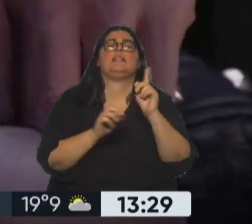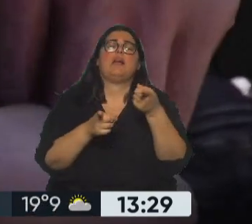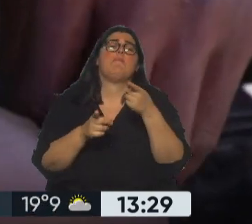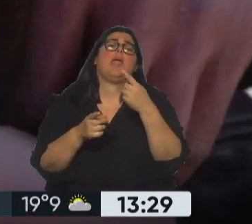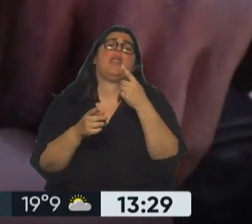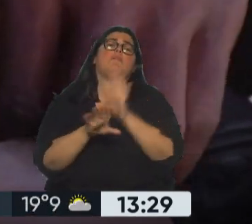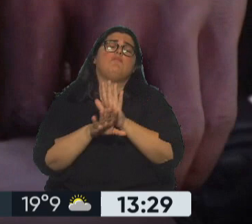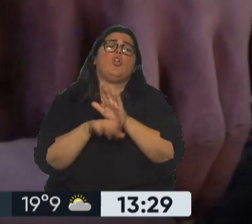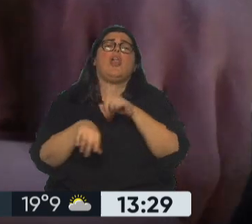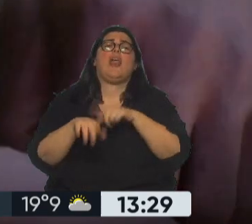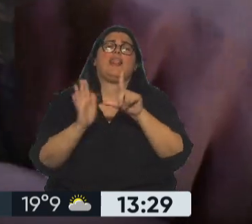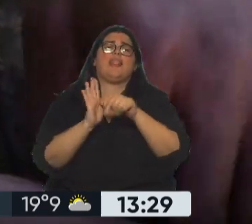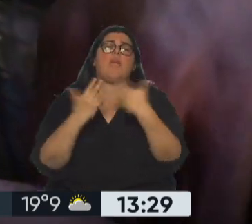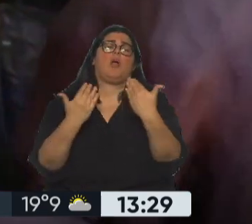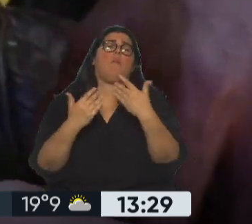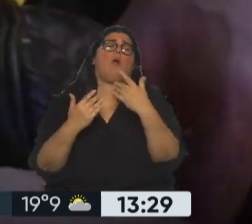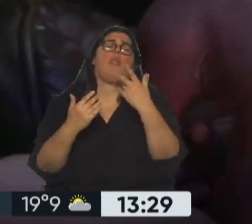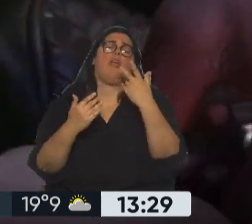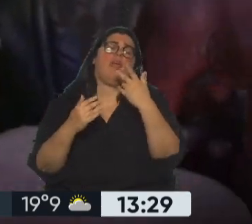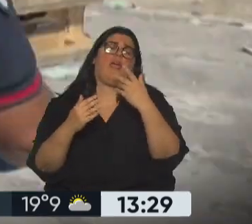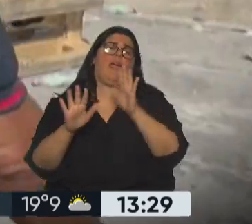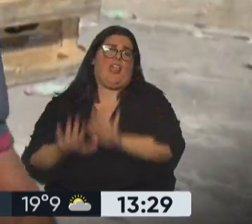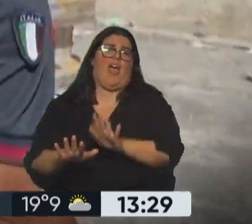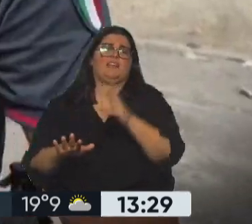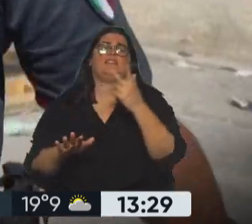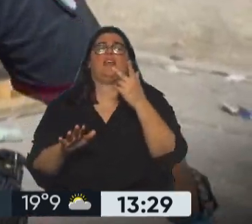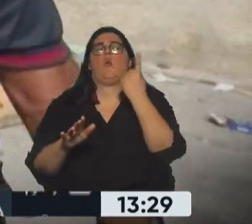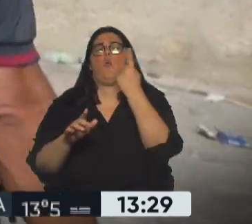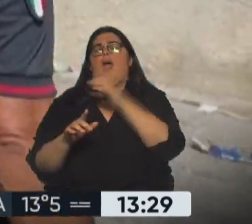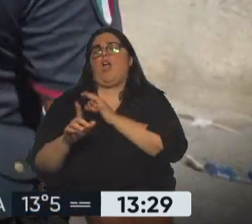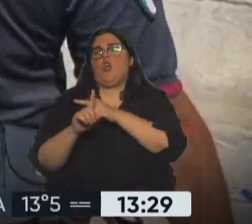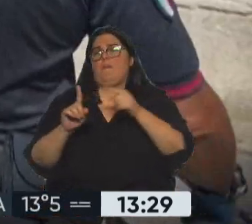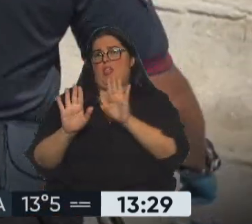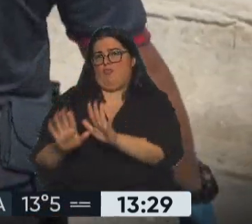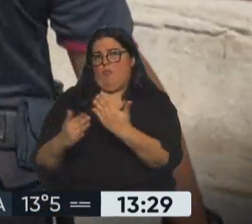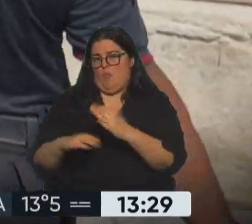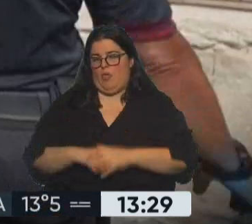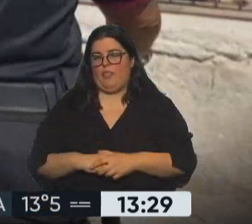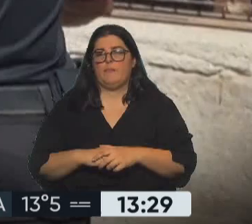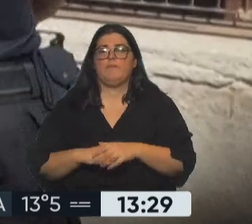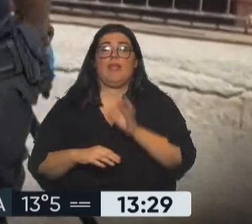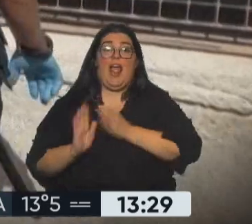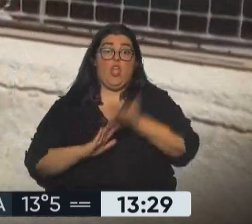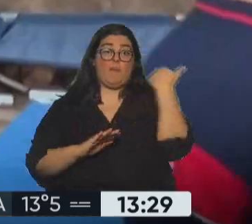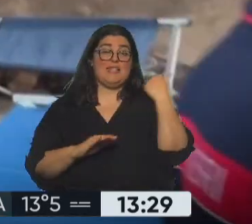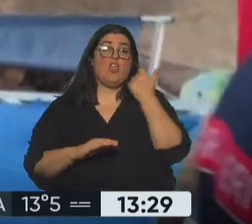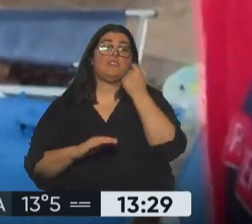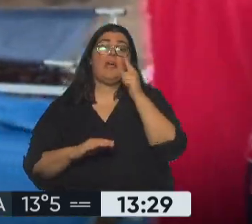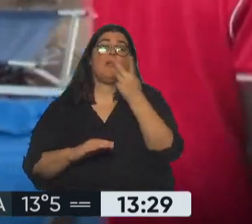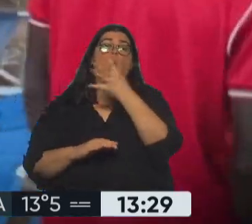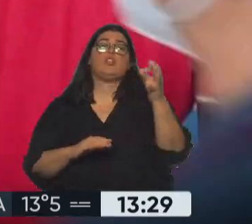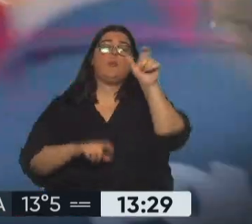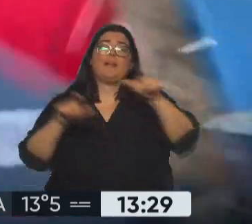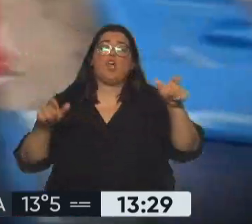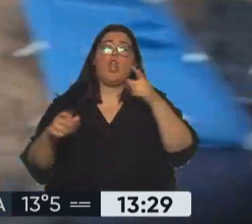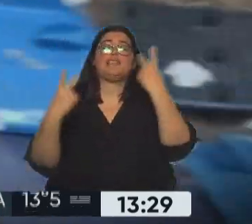podrán ser retenidos a 18 meses. El año pasado, 6.400 extranjeros que fueron apresados al